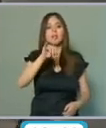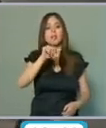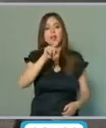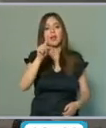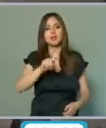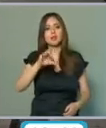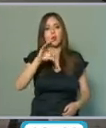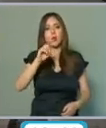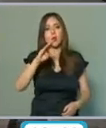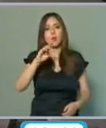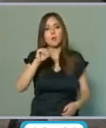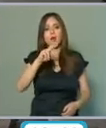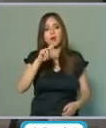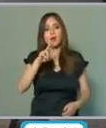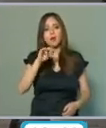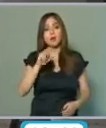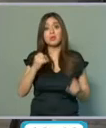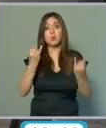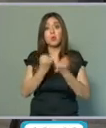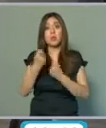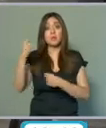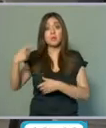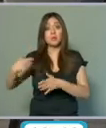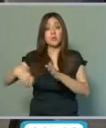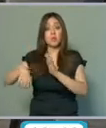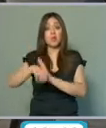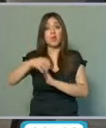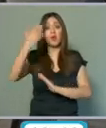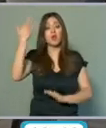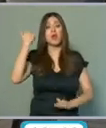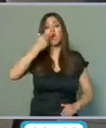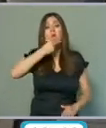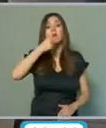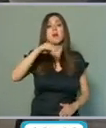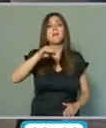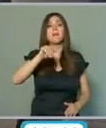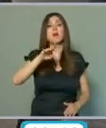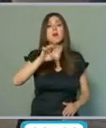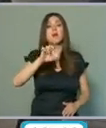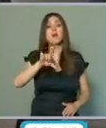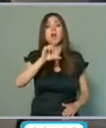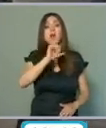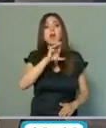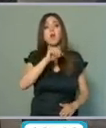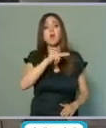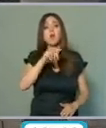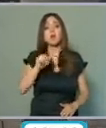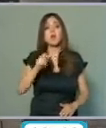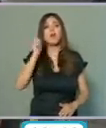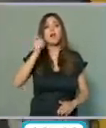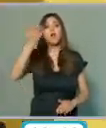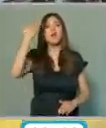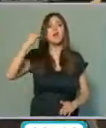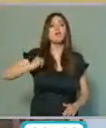el mismo cuarto que habitó Manuel Acuña en lo que fue la antigua escuela de medicina.